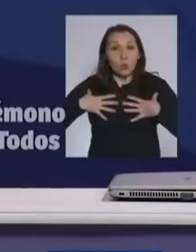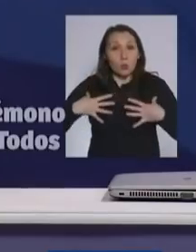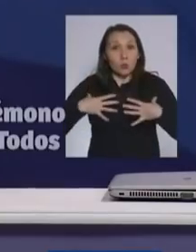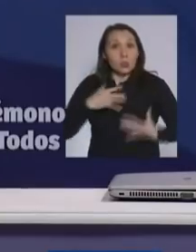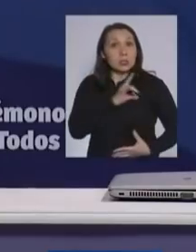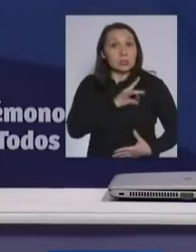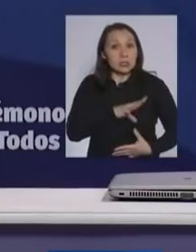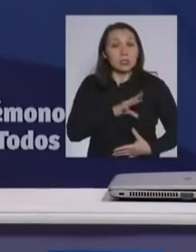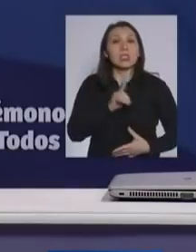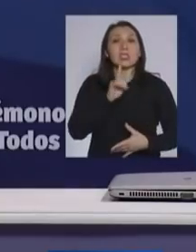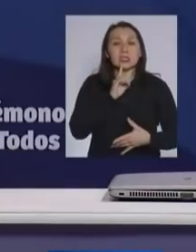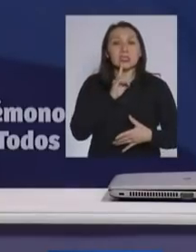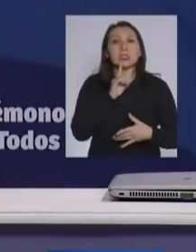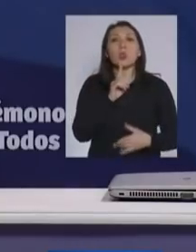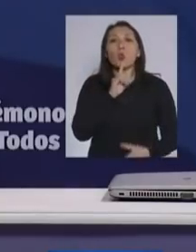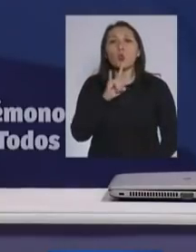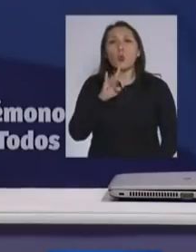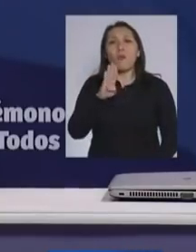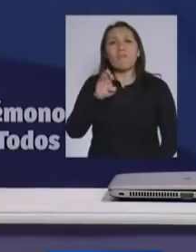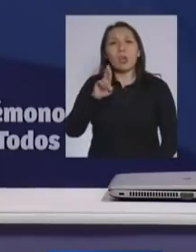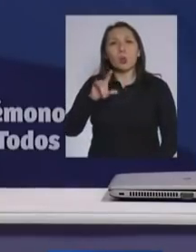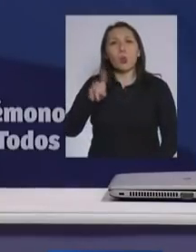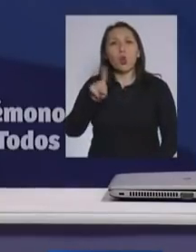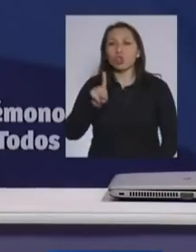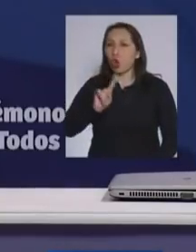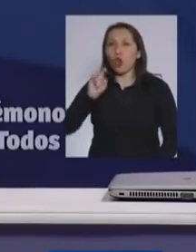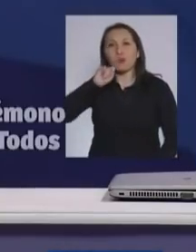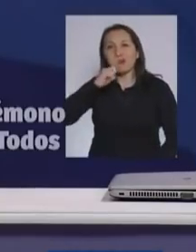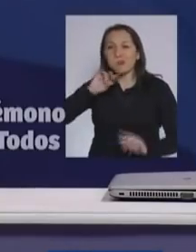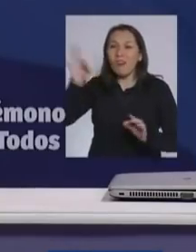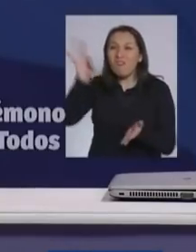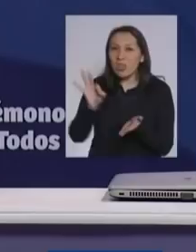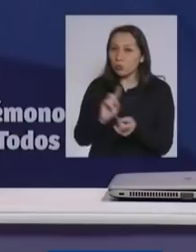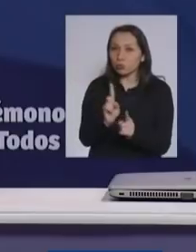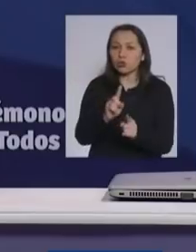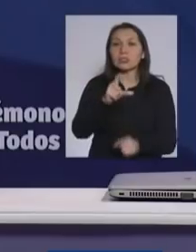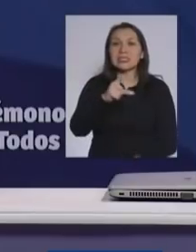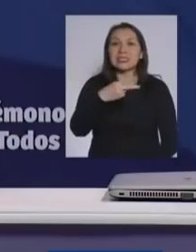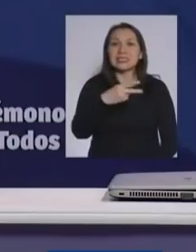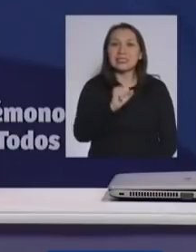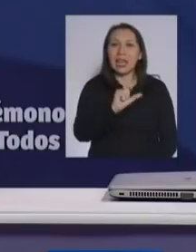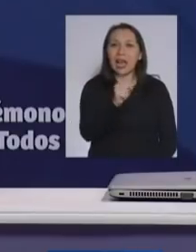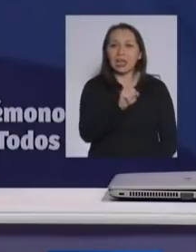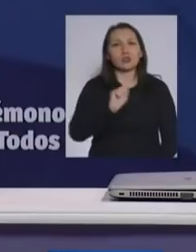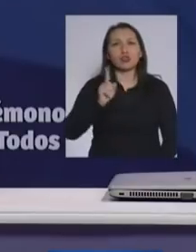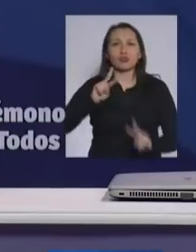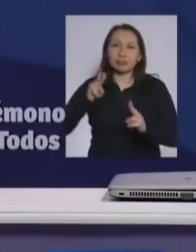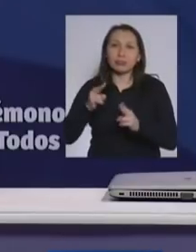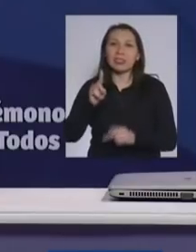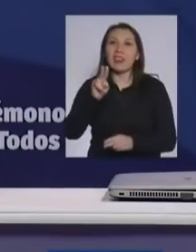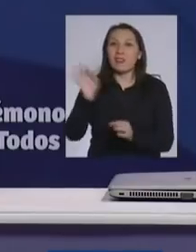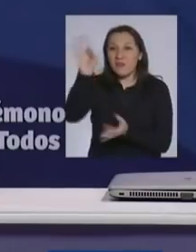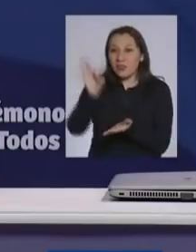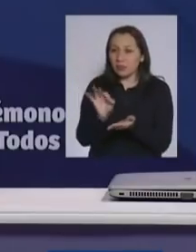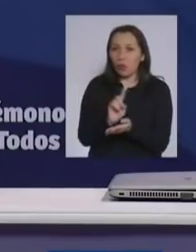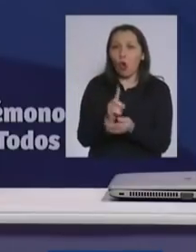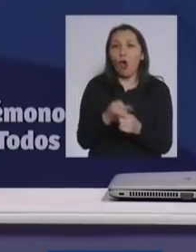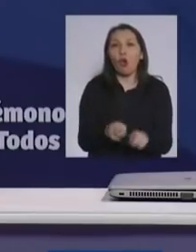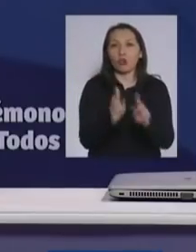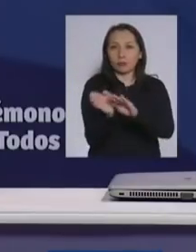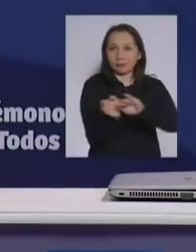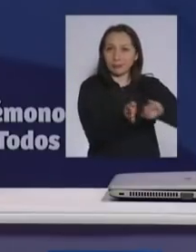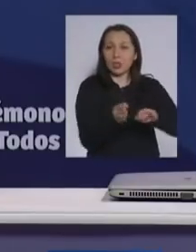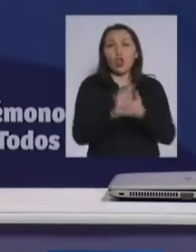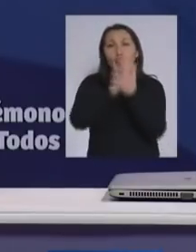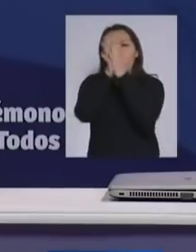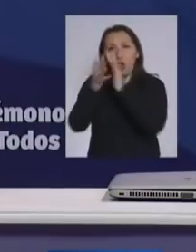nombró además la tuberculosis, que no es un virus, y también el Chagas, que tampoco es virus. Todos los virus